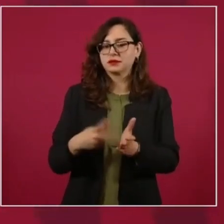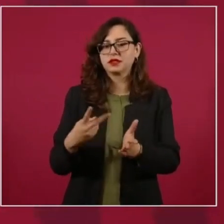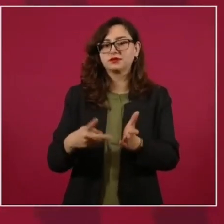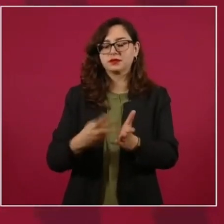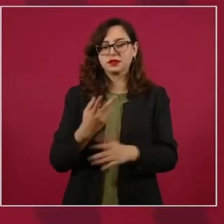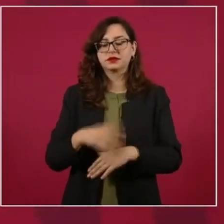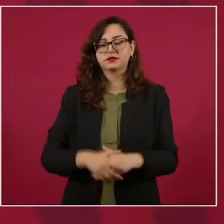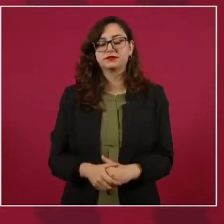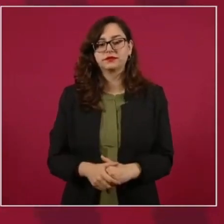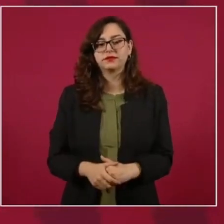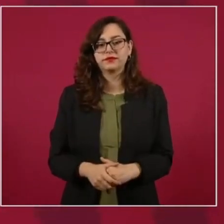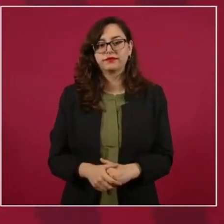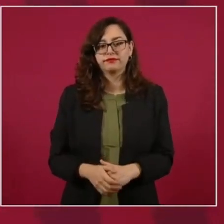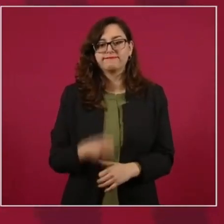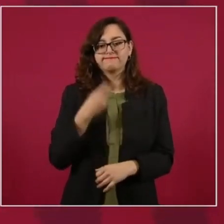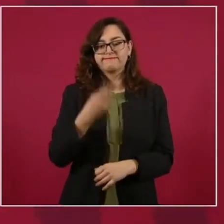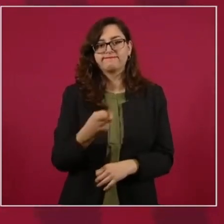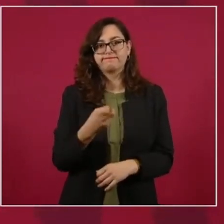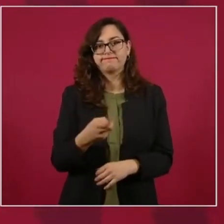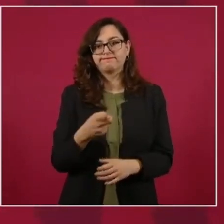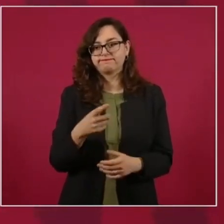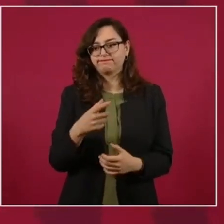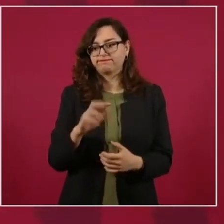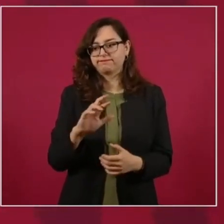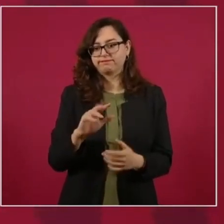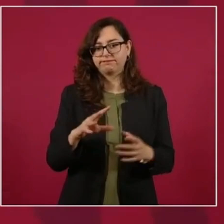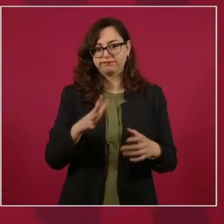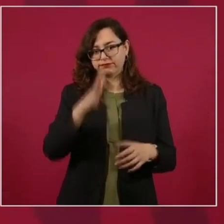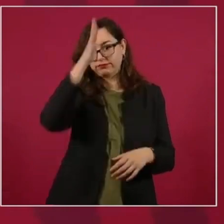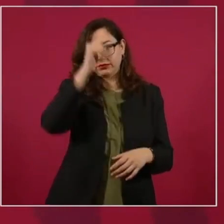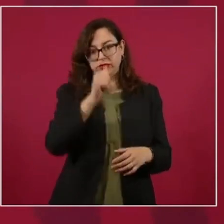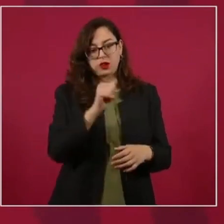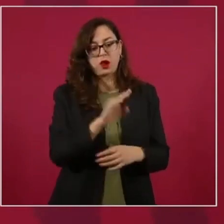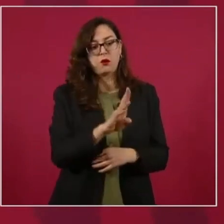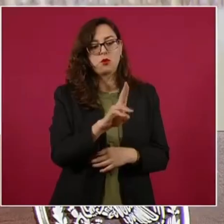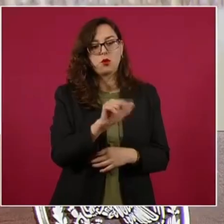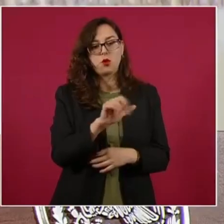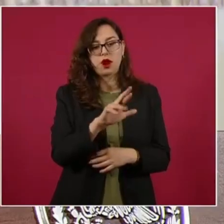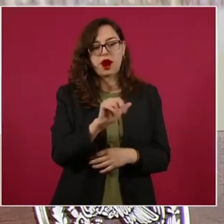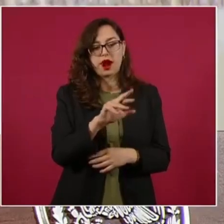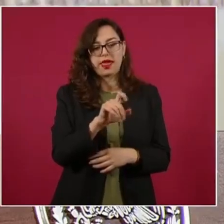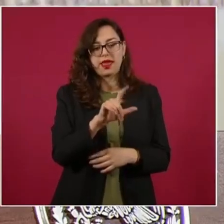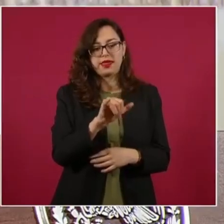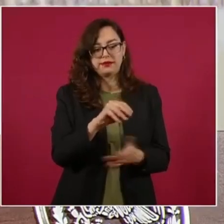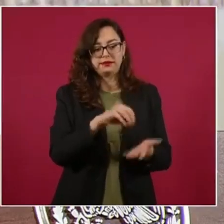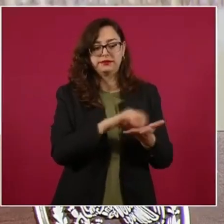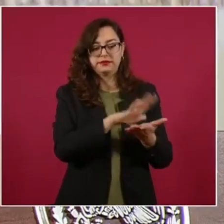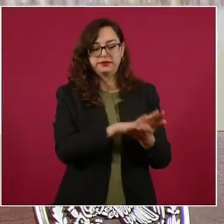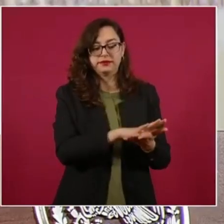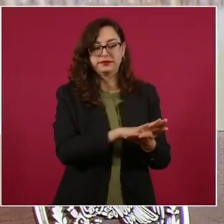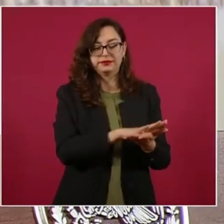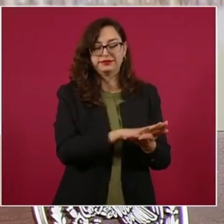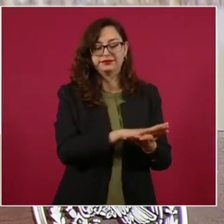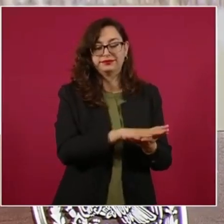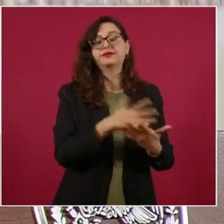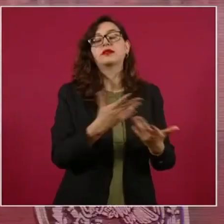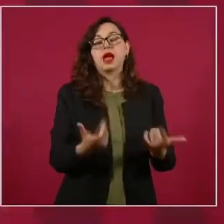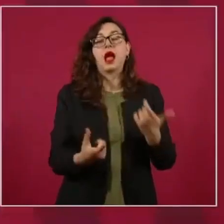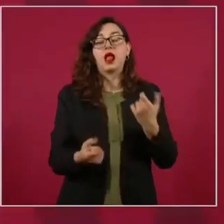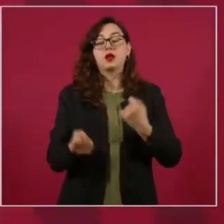de Bucareli. Hay quienes sostienen que Obregón quería dar marcha